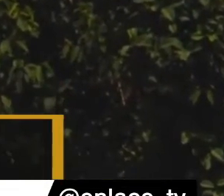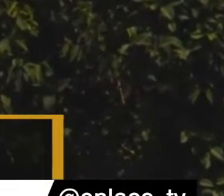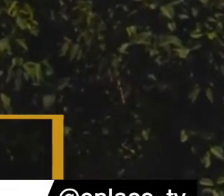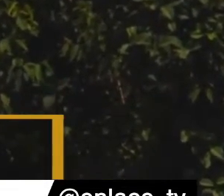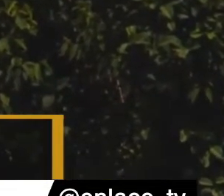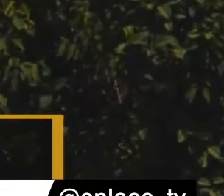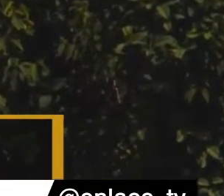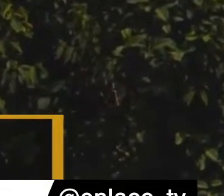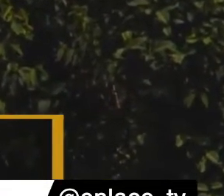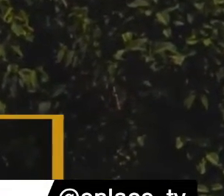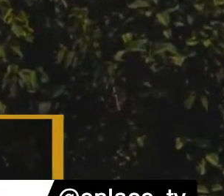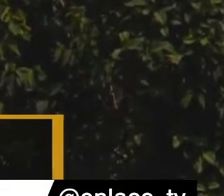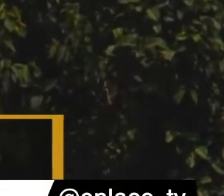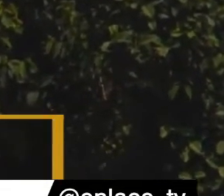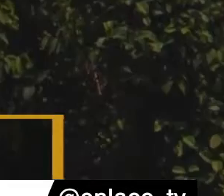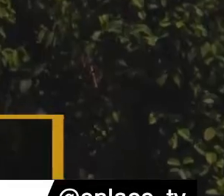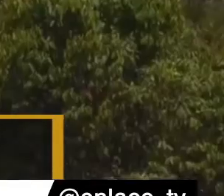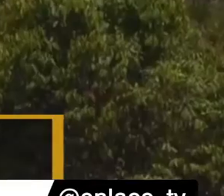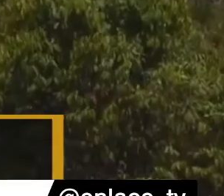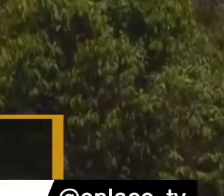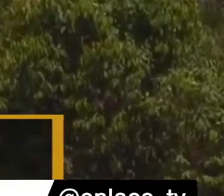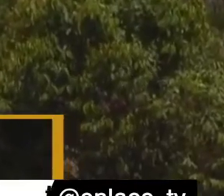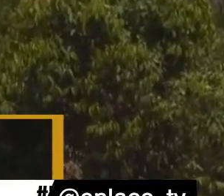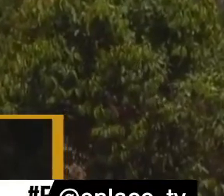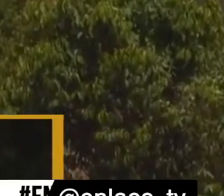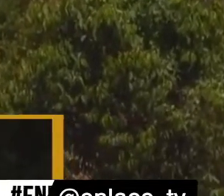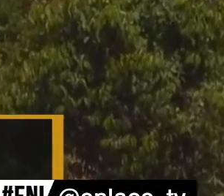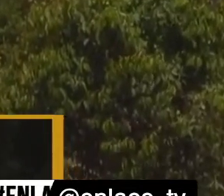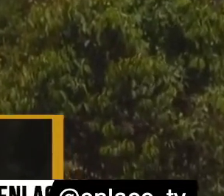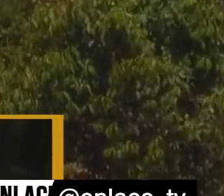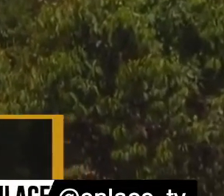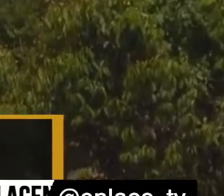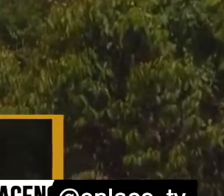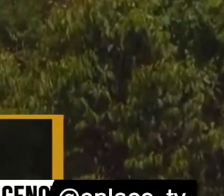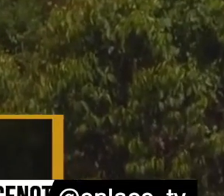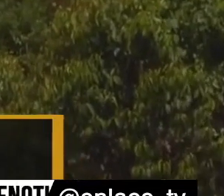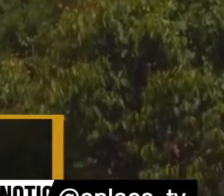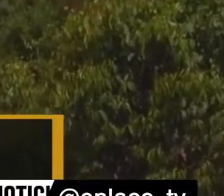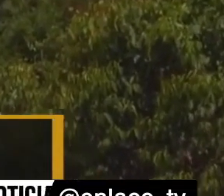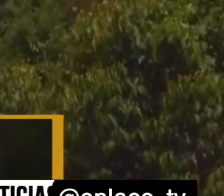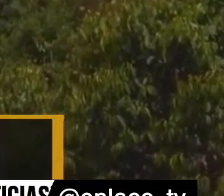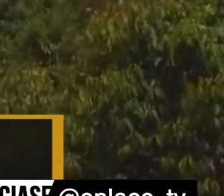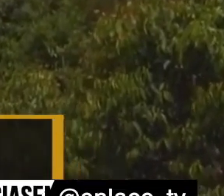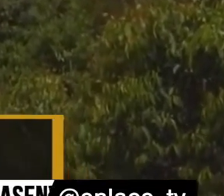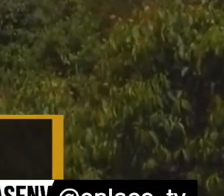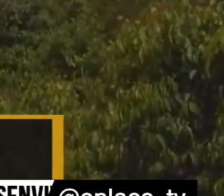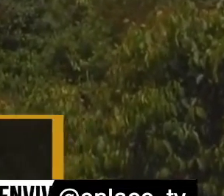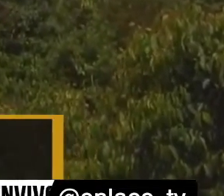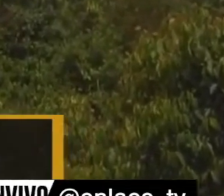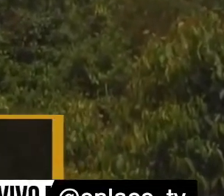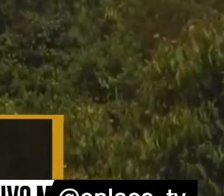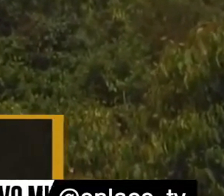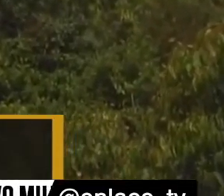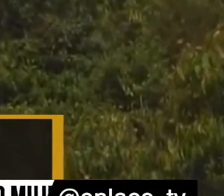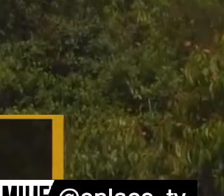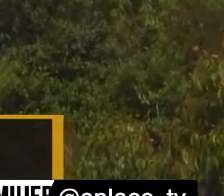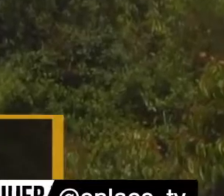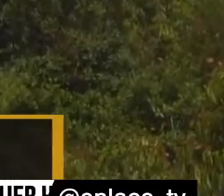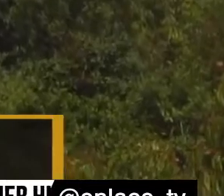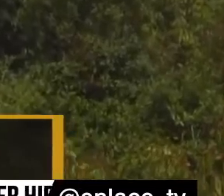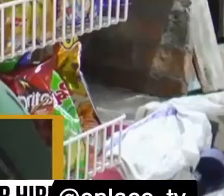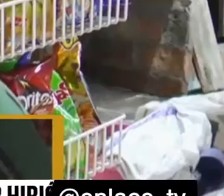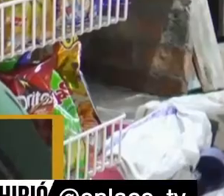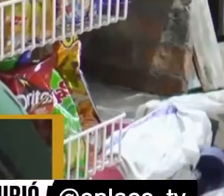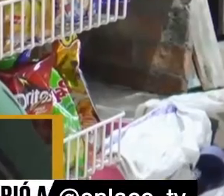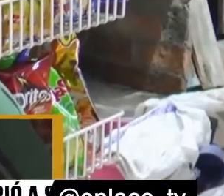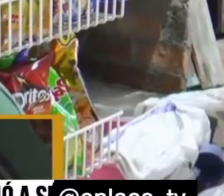Jorge Ortiz Otero y una estudiante Natalia Reyes Ortiz, resultaron levemente heridas y fueron trasladadas a un centro asistencial. Alcancé a